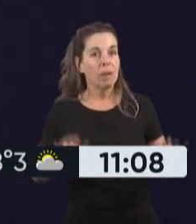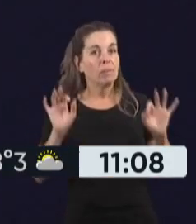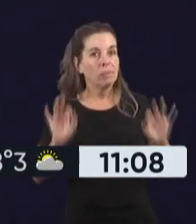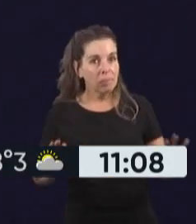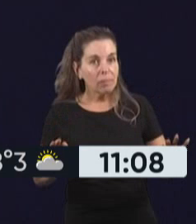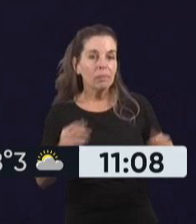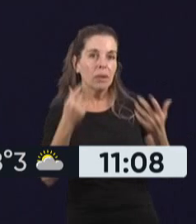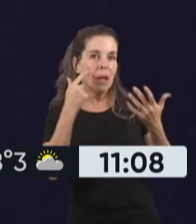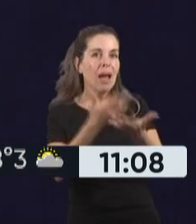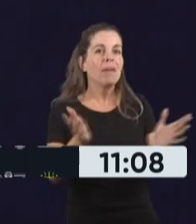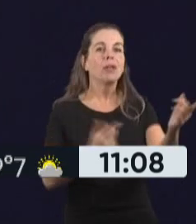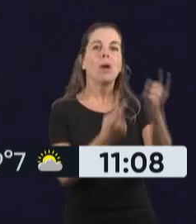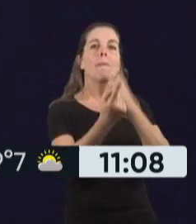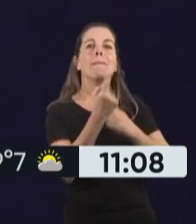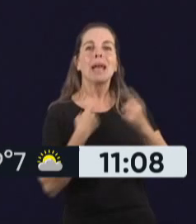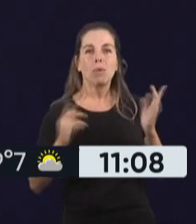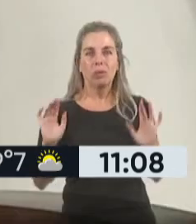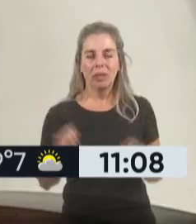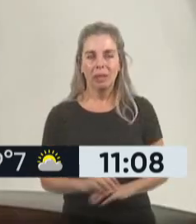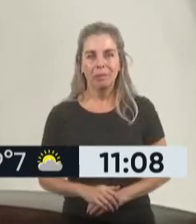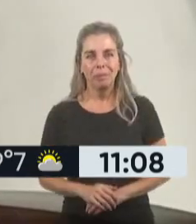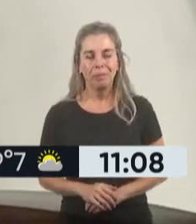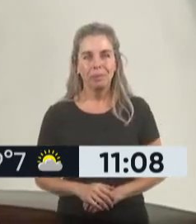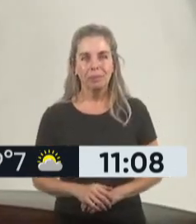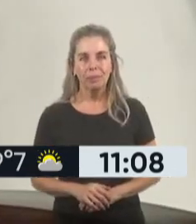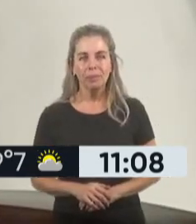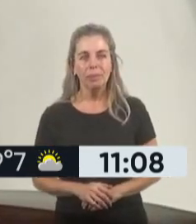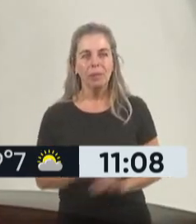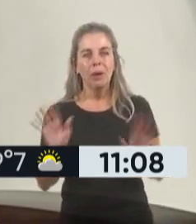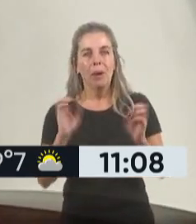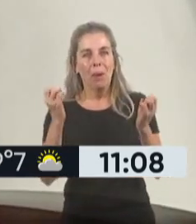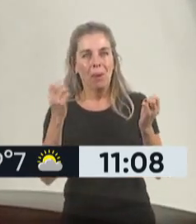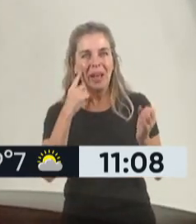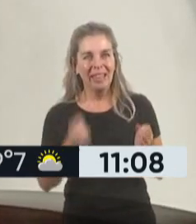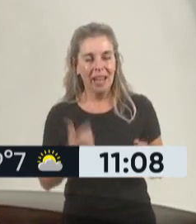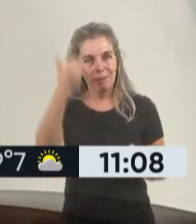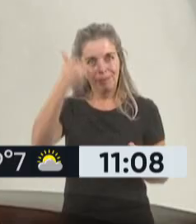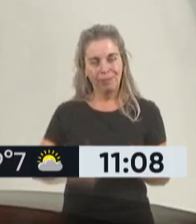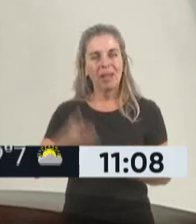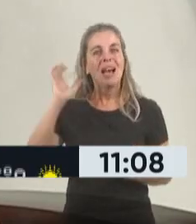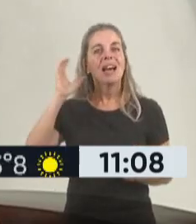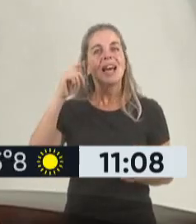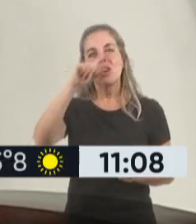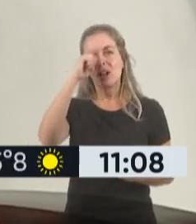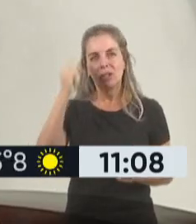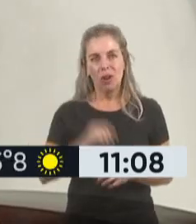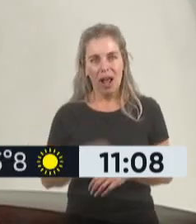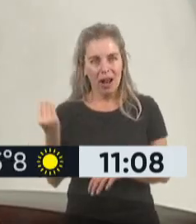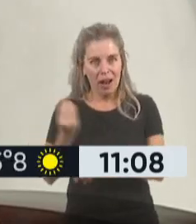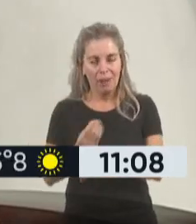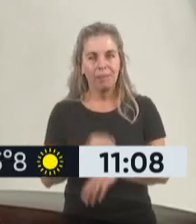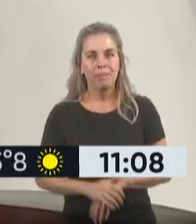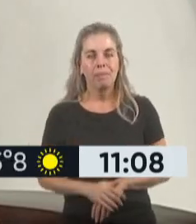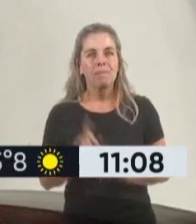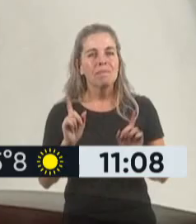atentamente. Espero no tener más furcio, ¿no? Manuel, buen día. Hernán Mundo de Radio Nacional. Vinculado con